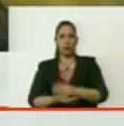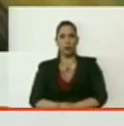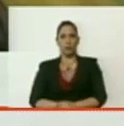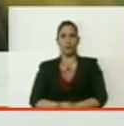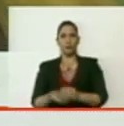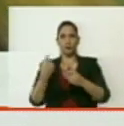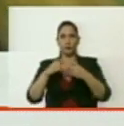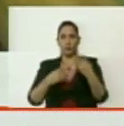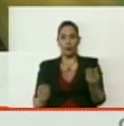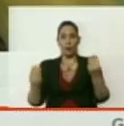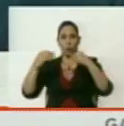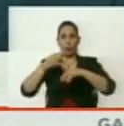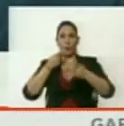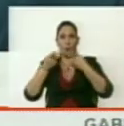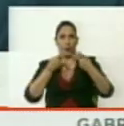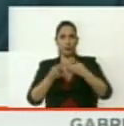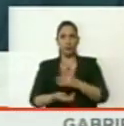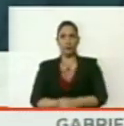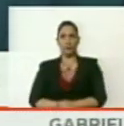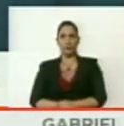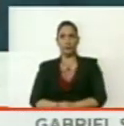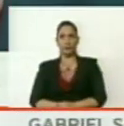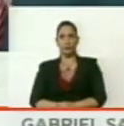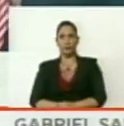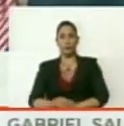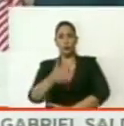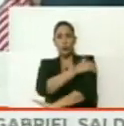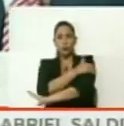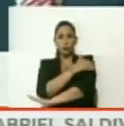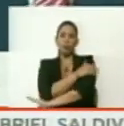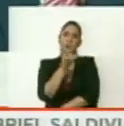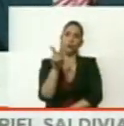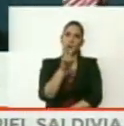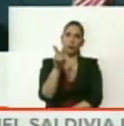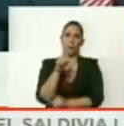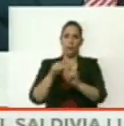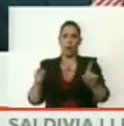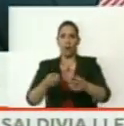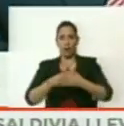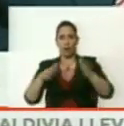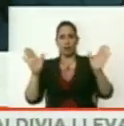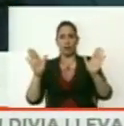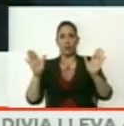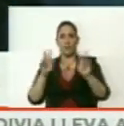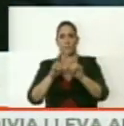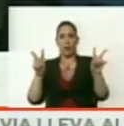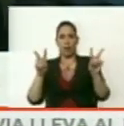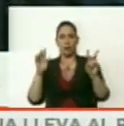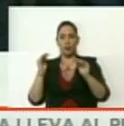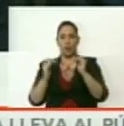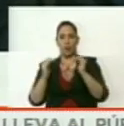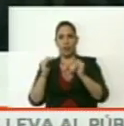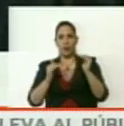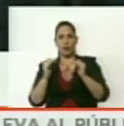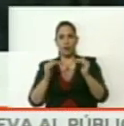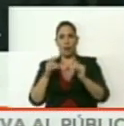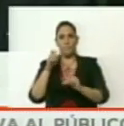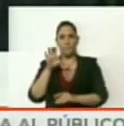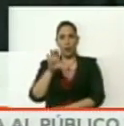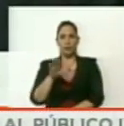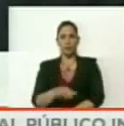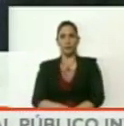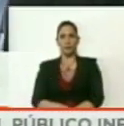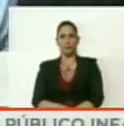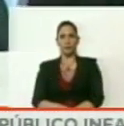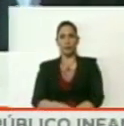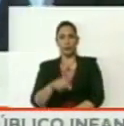varios acuerdos políticos con las oposiciones venezolanas para garantizar la paz y la estabilidad del país.